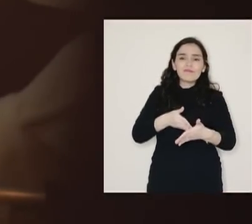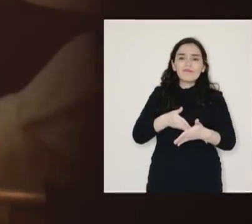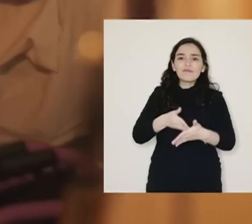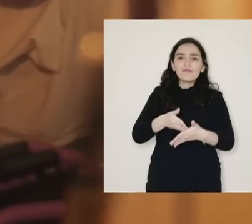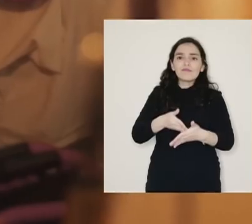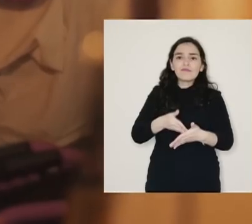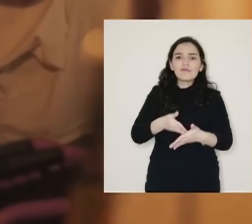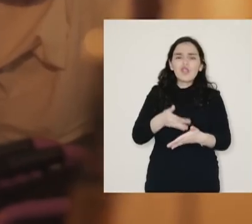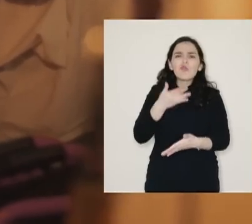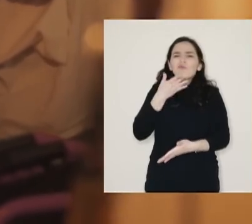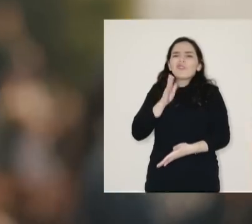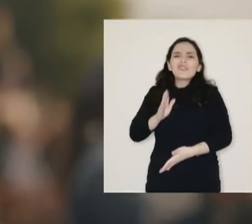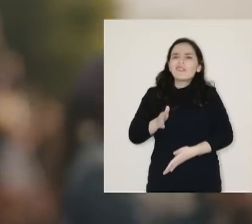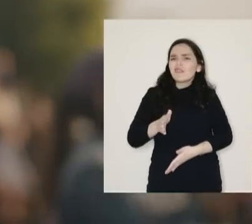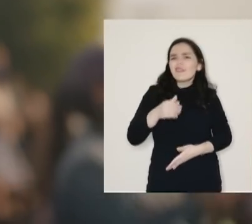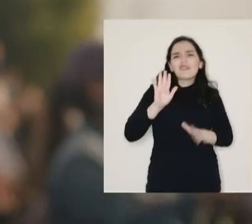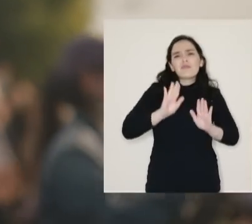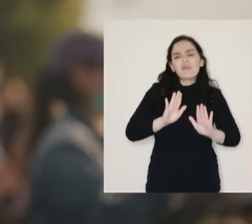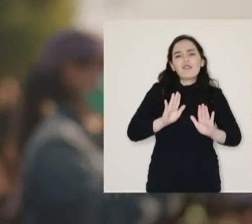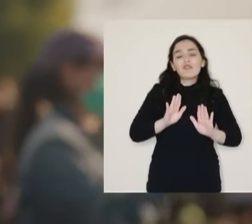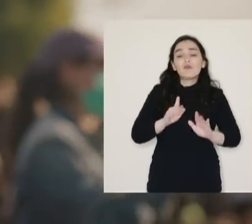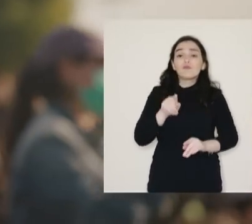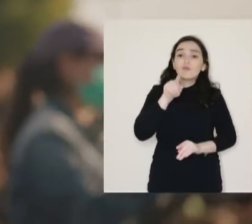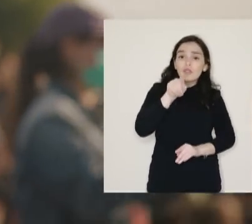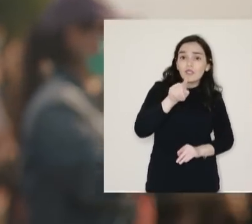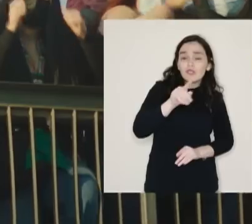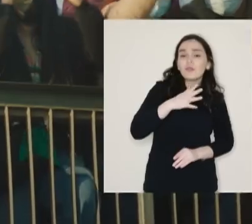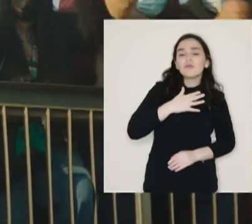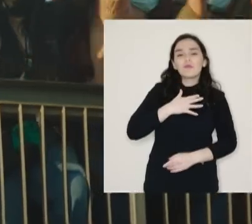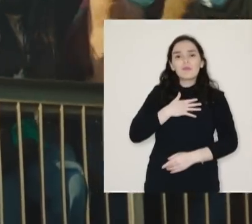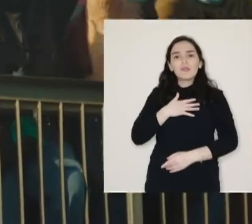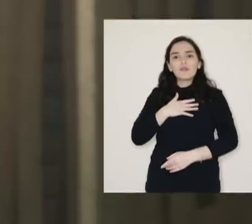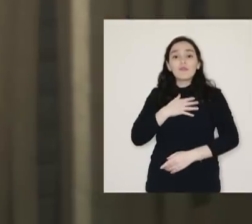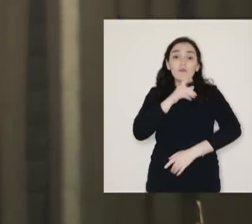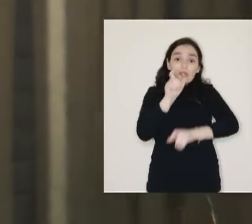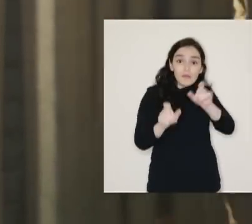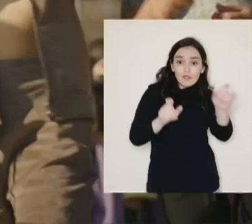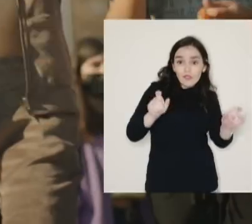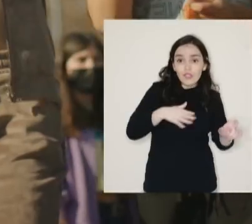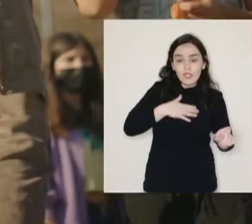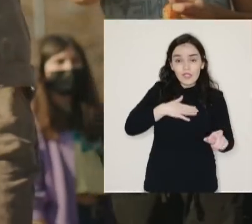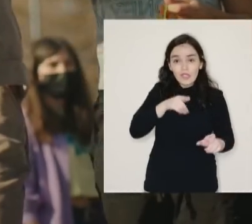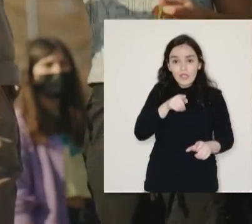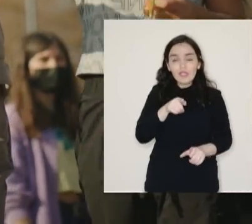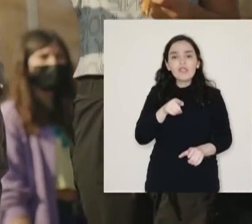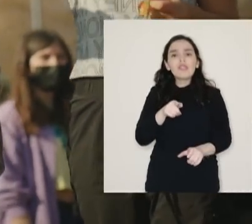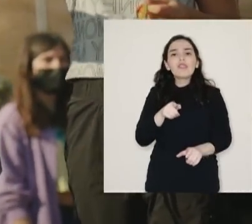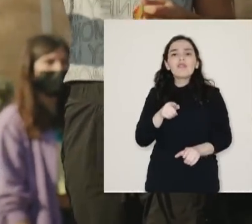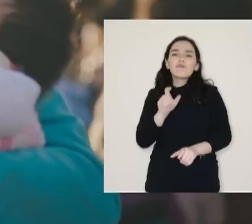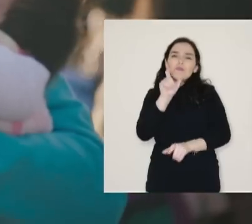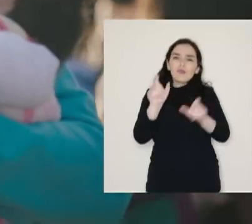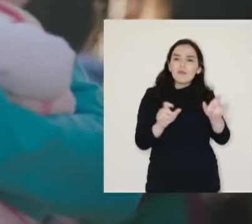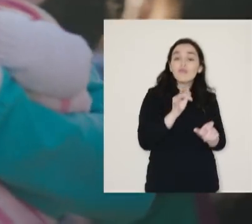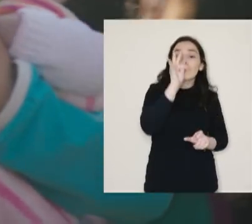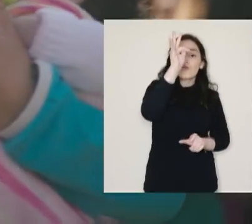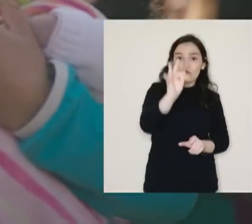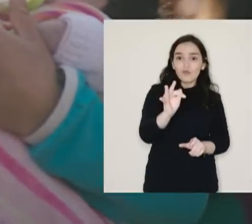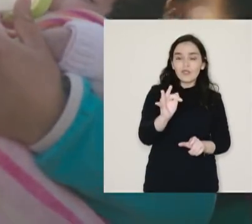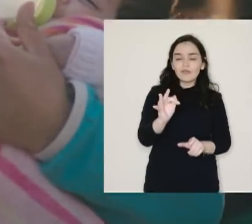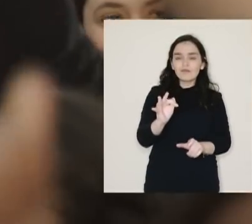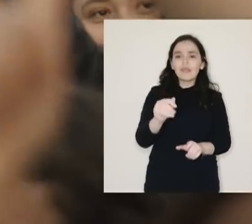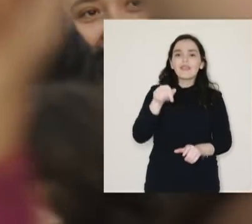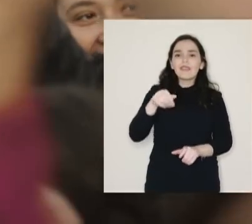impide. ¿Para qué esperar más? Por ti, por mí, por quienes quieres y por quienes